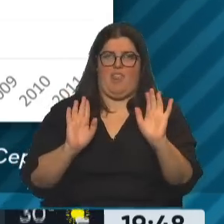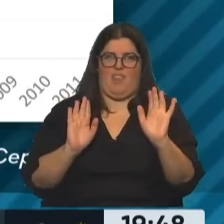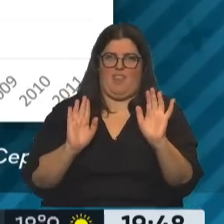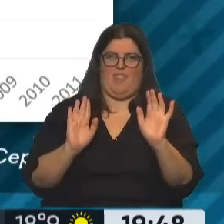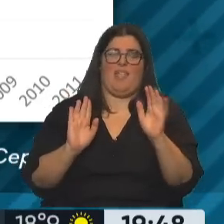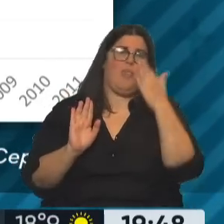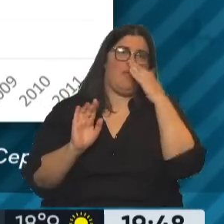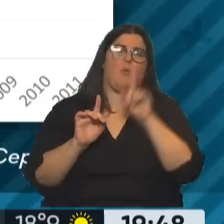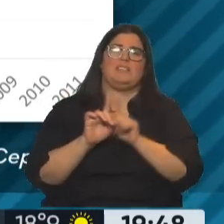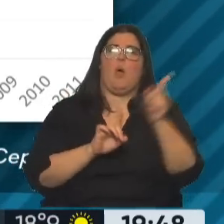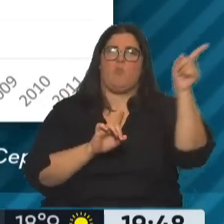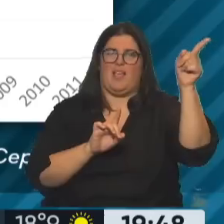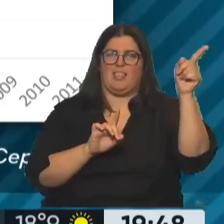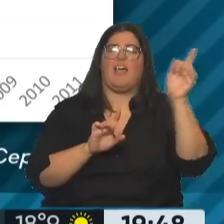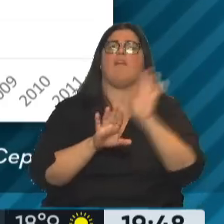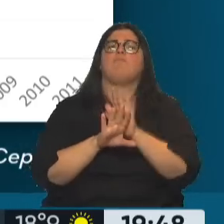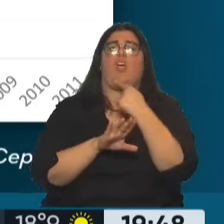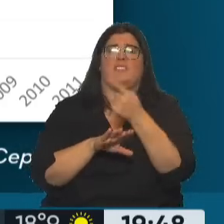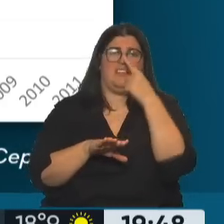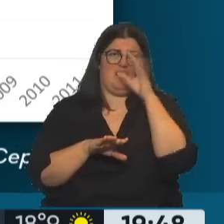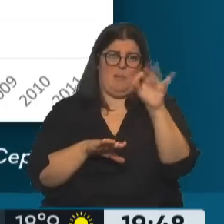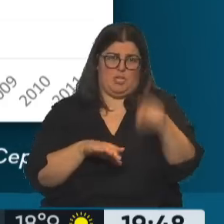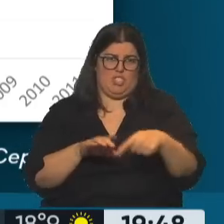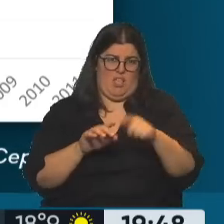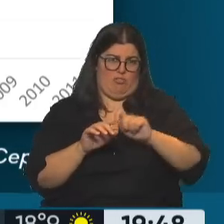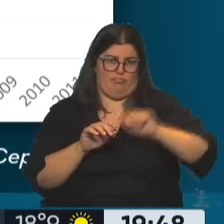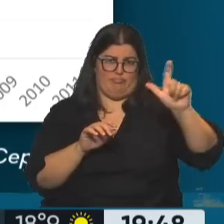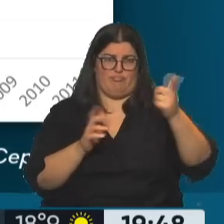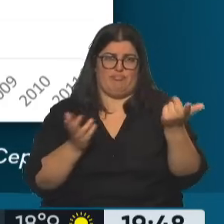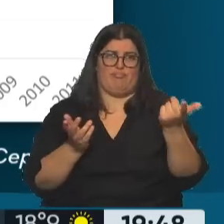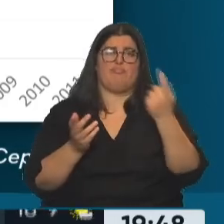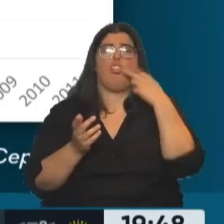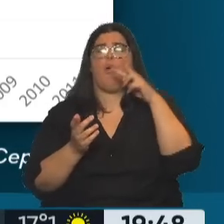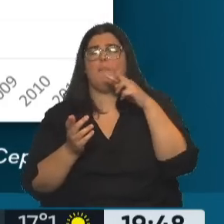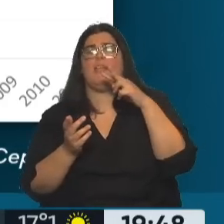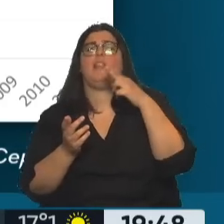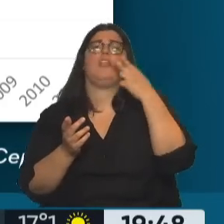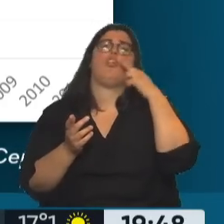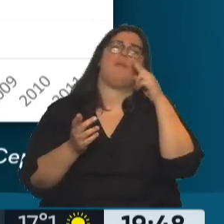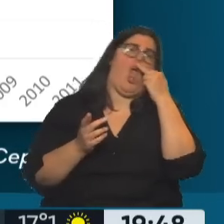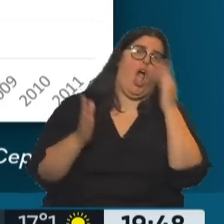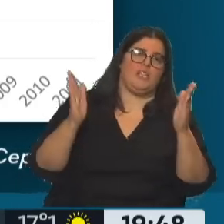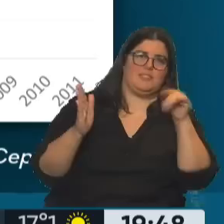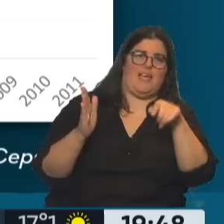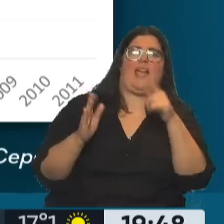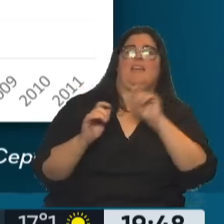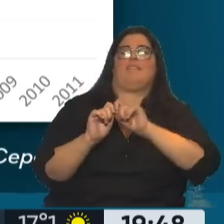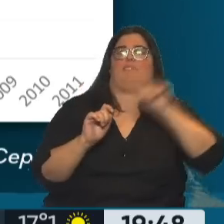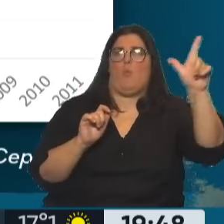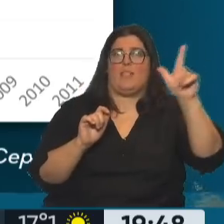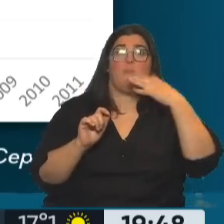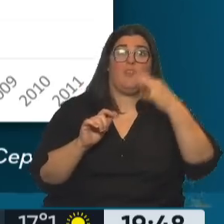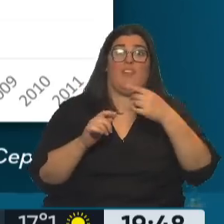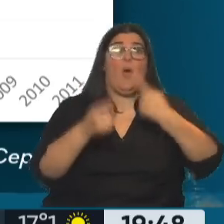¿qué te dice? No, pero miren, aumentó 70% entre el 2000 y el 2011. Sí, perfecto, pero no llegó al